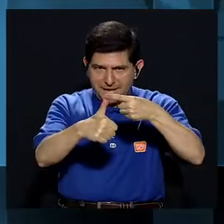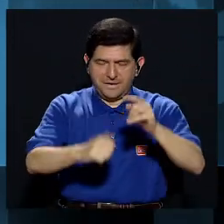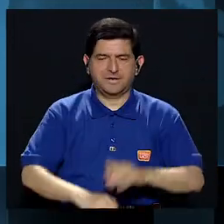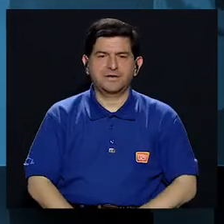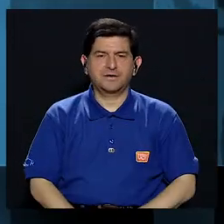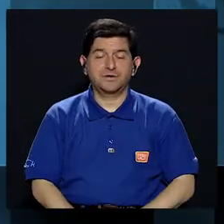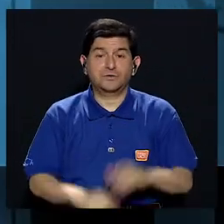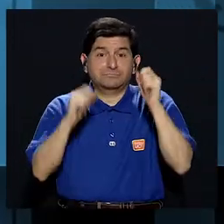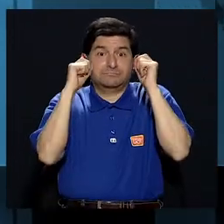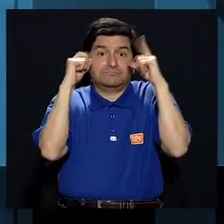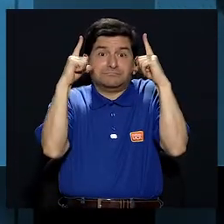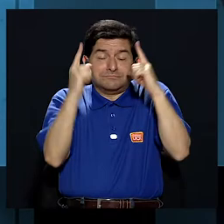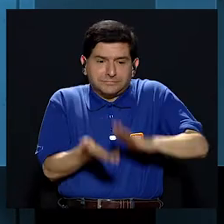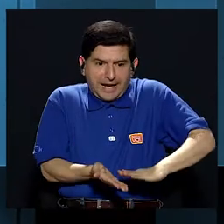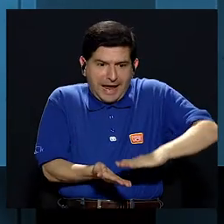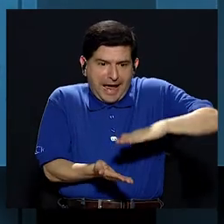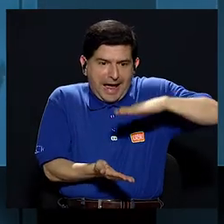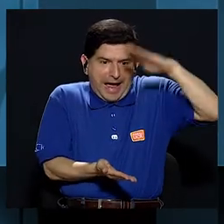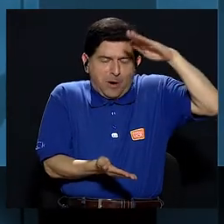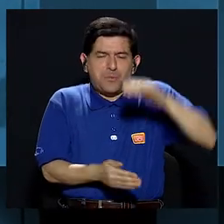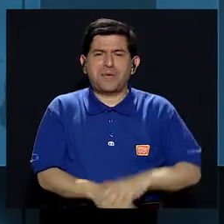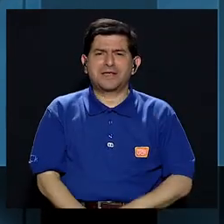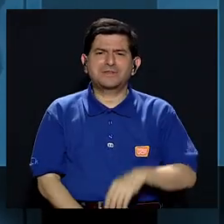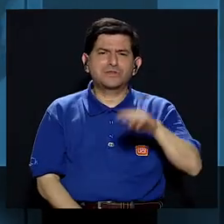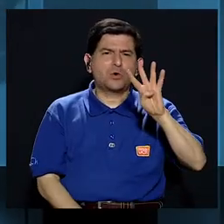sobre el alarmante incremento de un